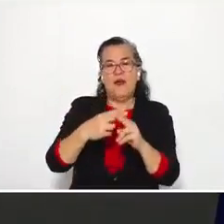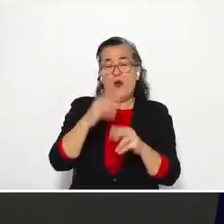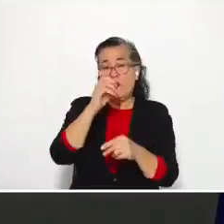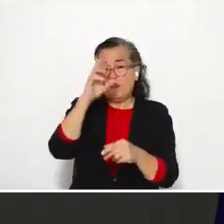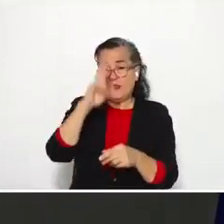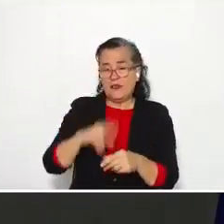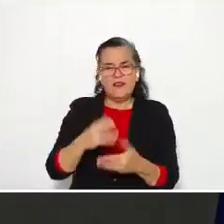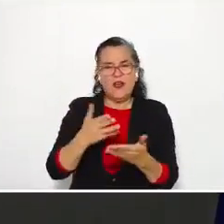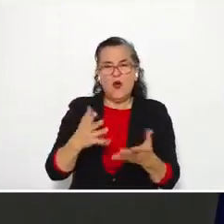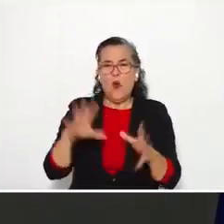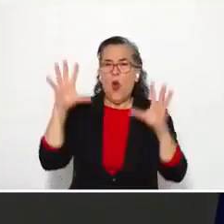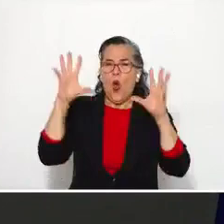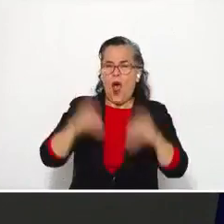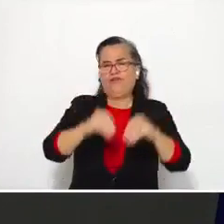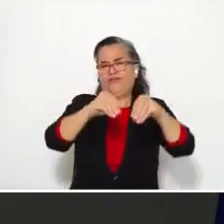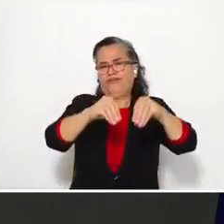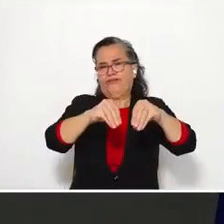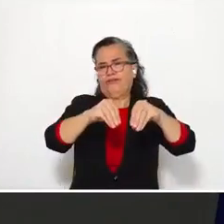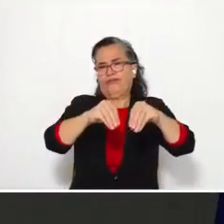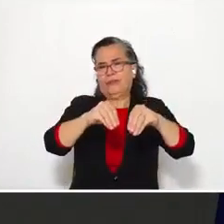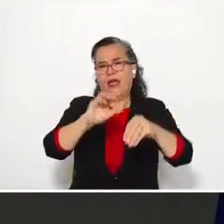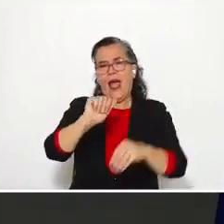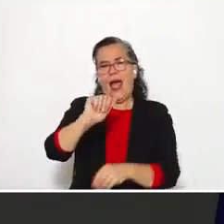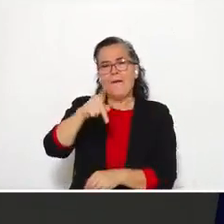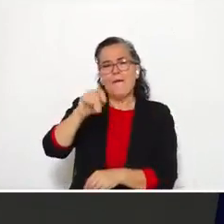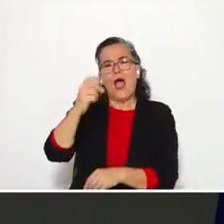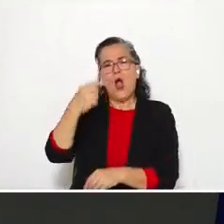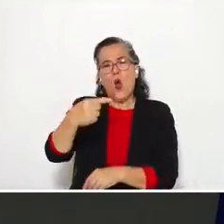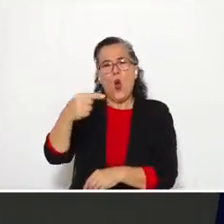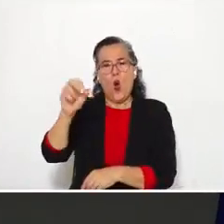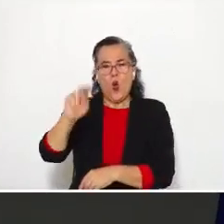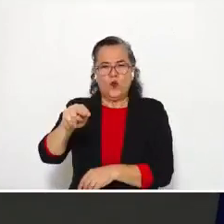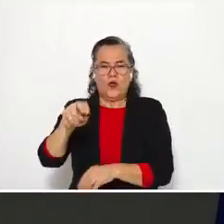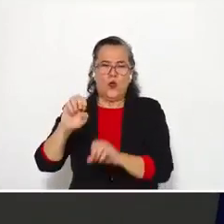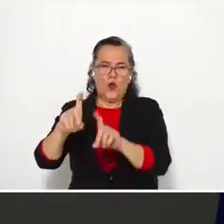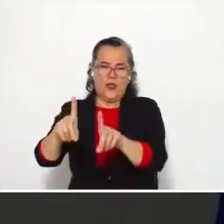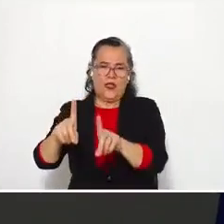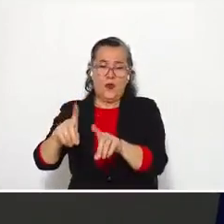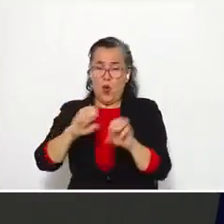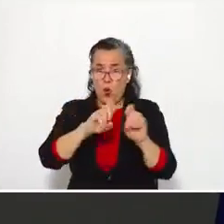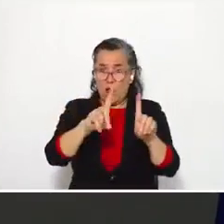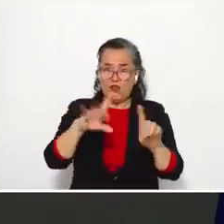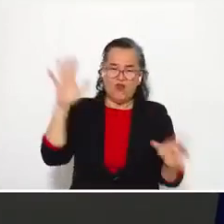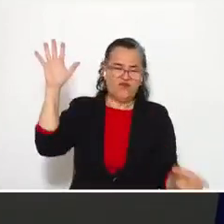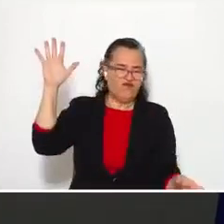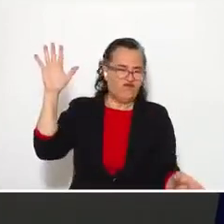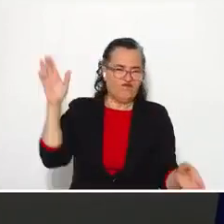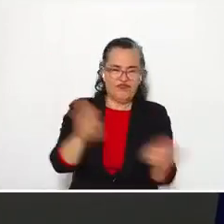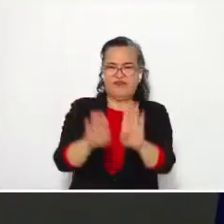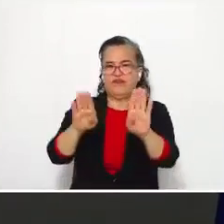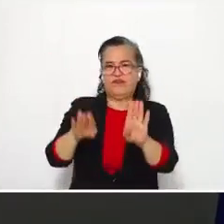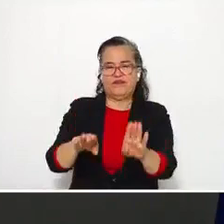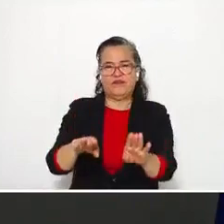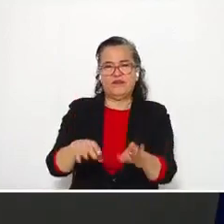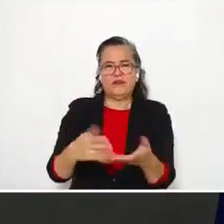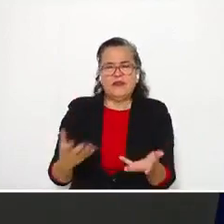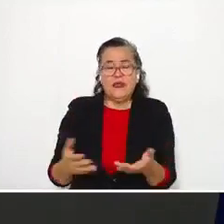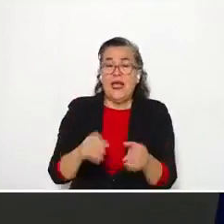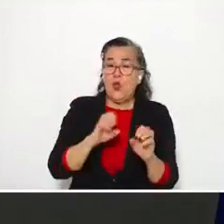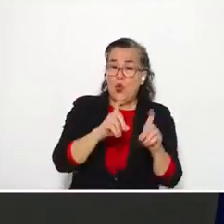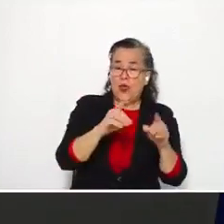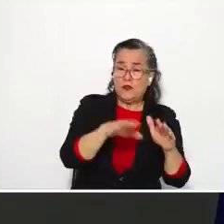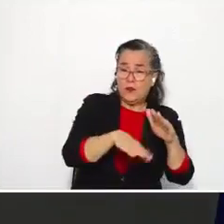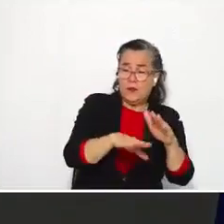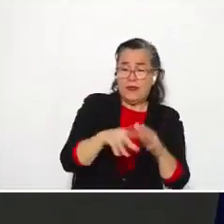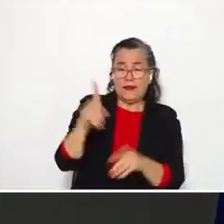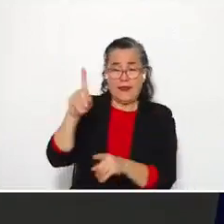Rica. La discusión se ha centrado en lo que ha pasado en educación básica y en educación media. Pero